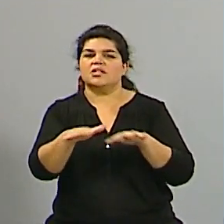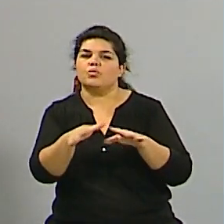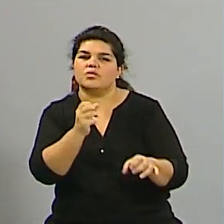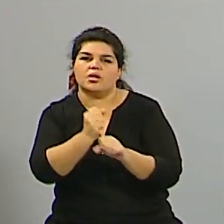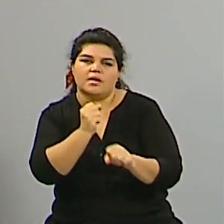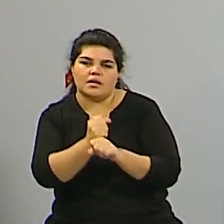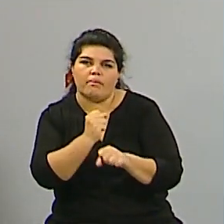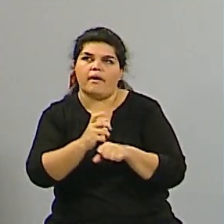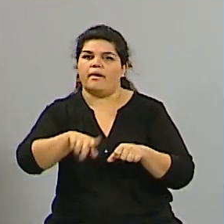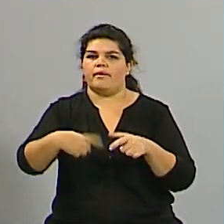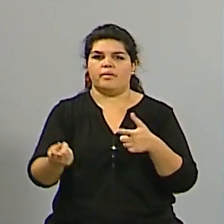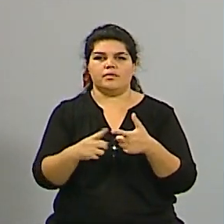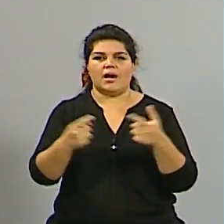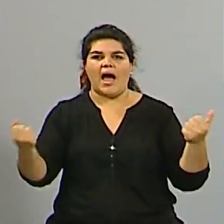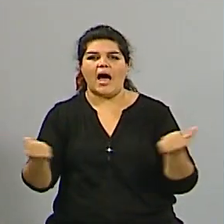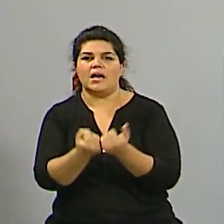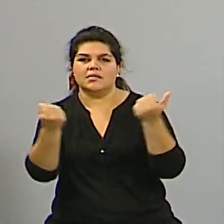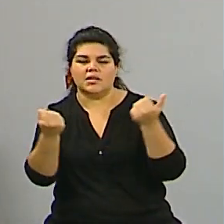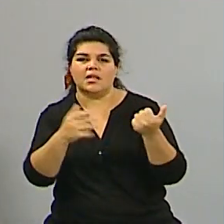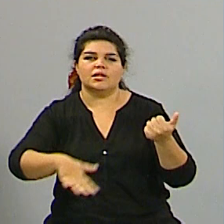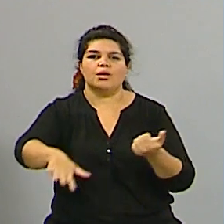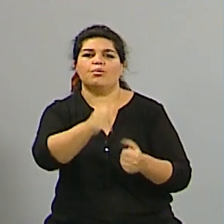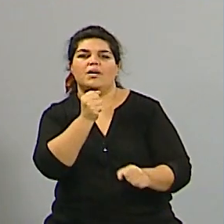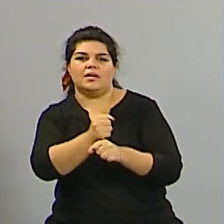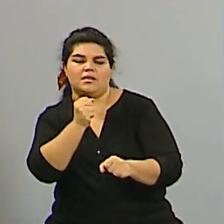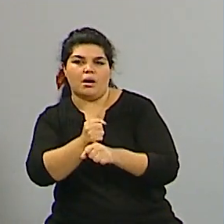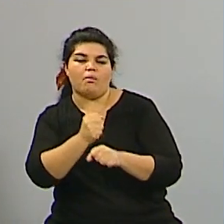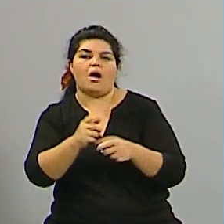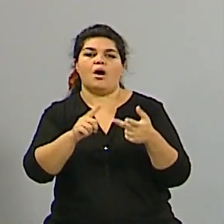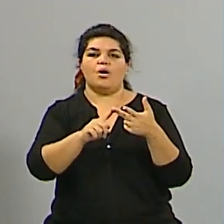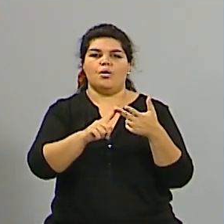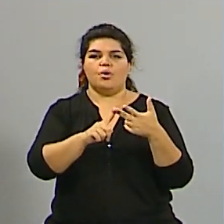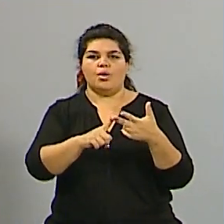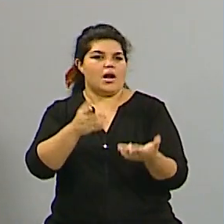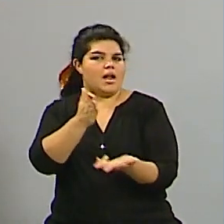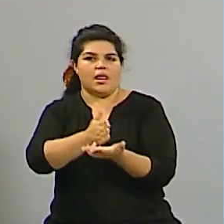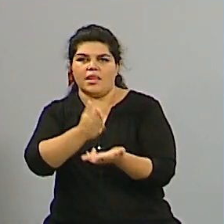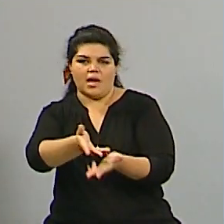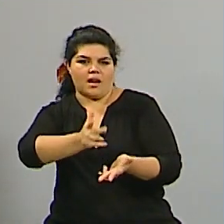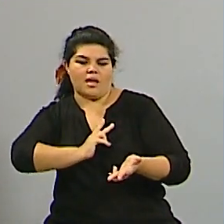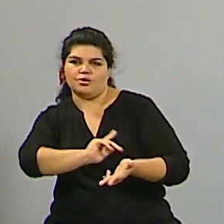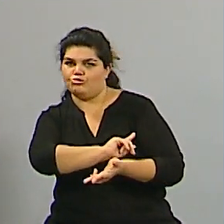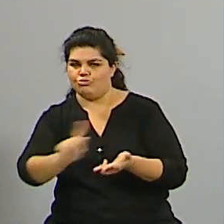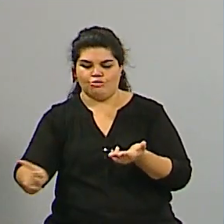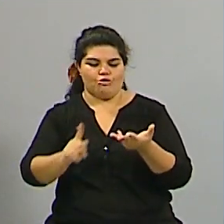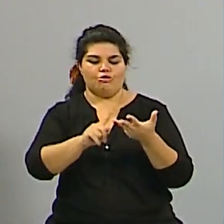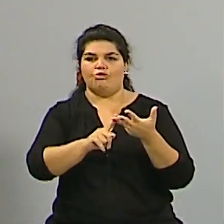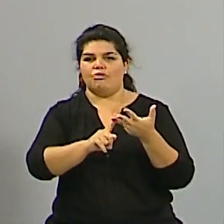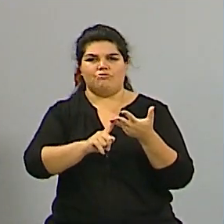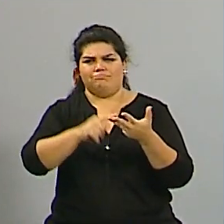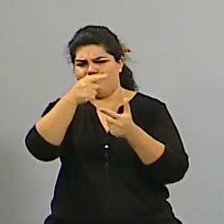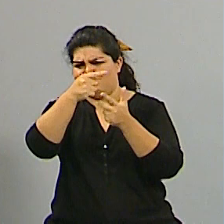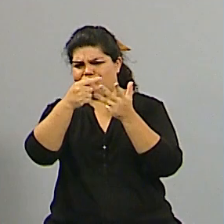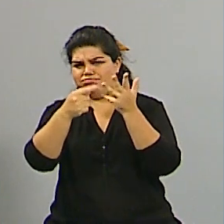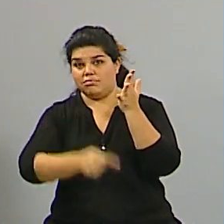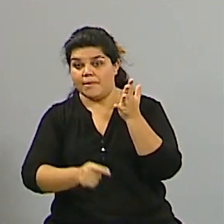sector y que no tienen ninguna cobertura. Es decir, por lo acuciante de las condiciones genera malestar y empiezan procesos